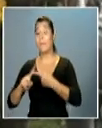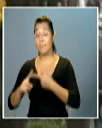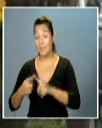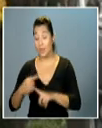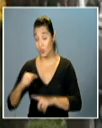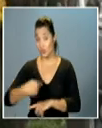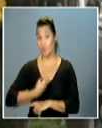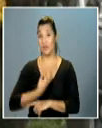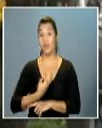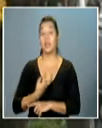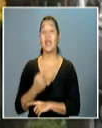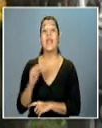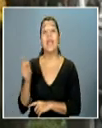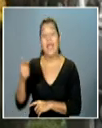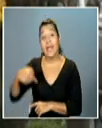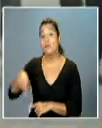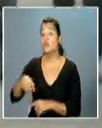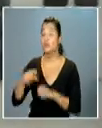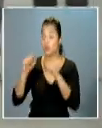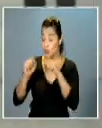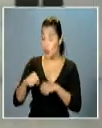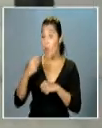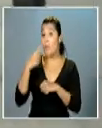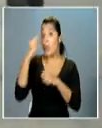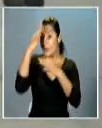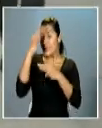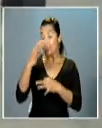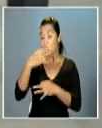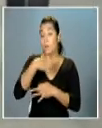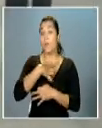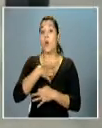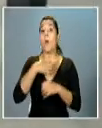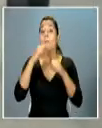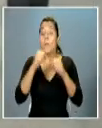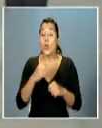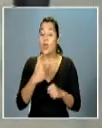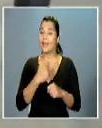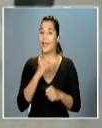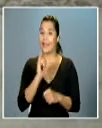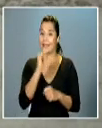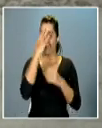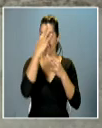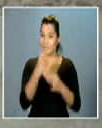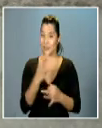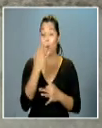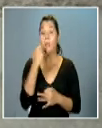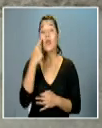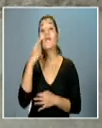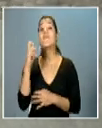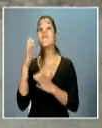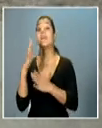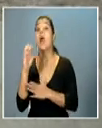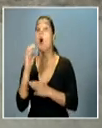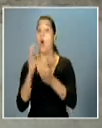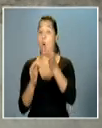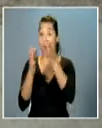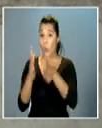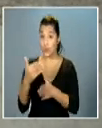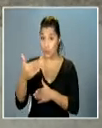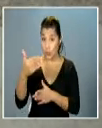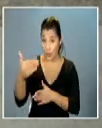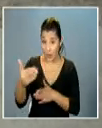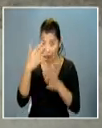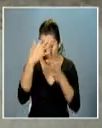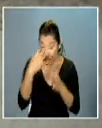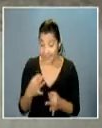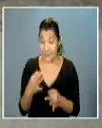mismo imputado son los que pueden, por decisión propia, tomar ese tipo de acciones, porque el fiscal o el juez, cuando toma una decisión,